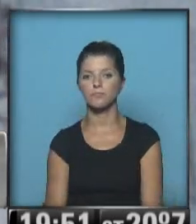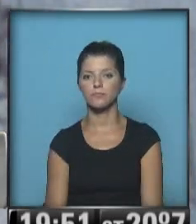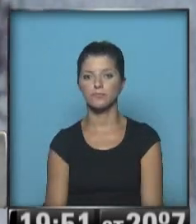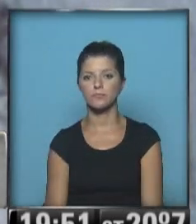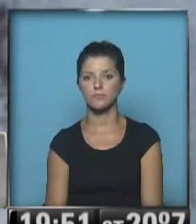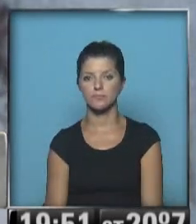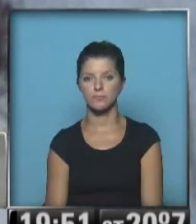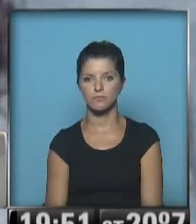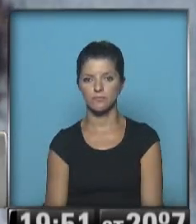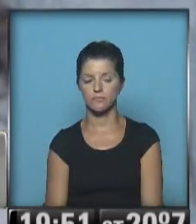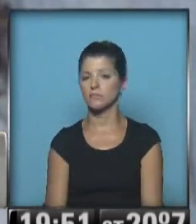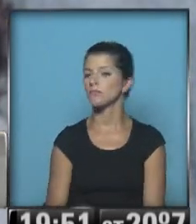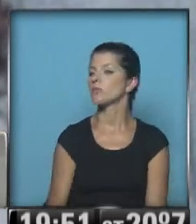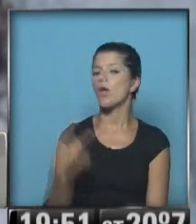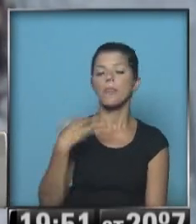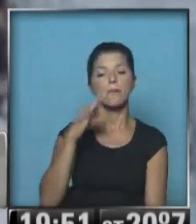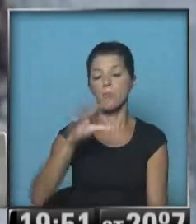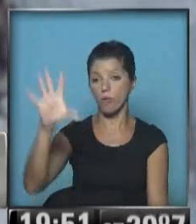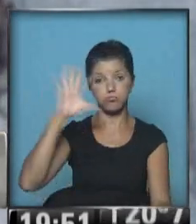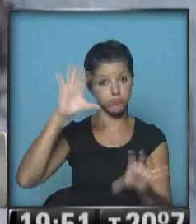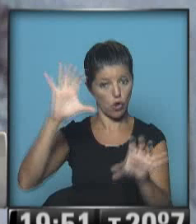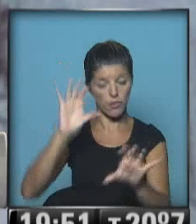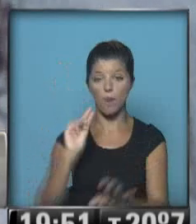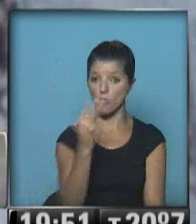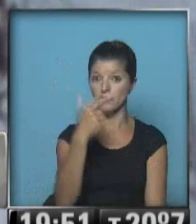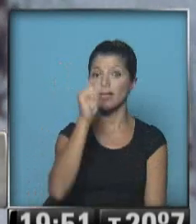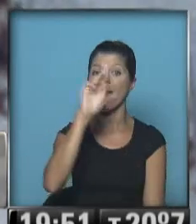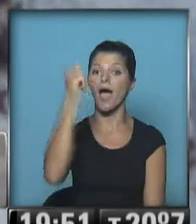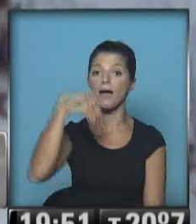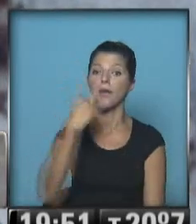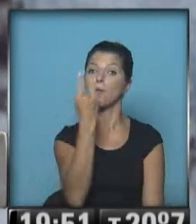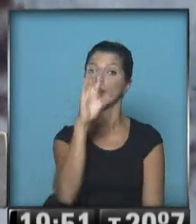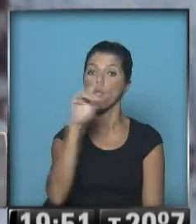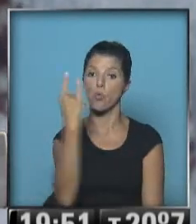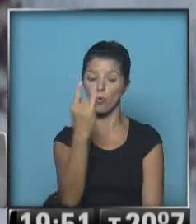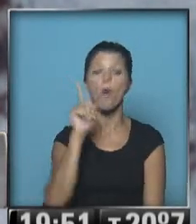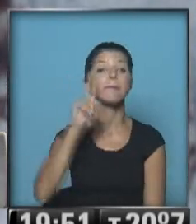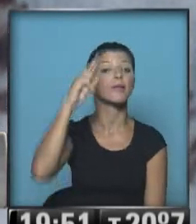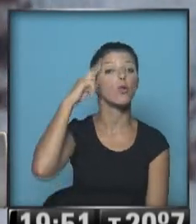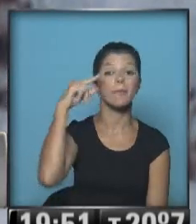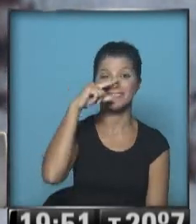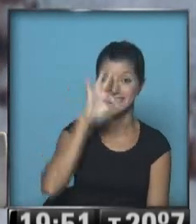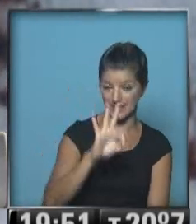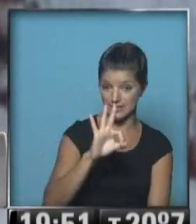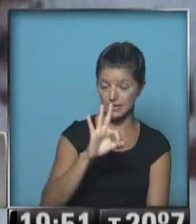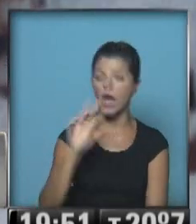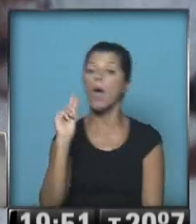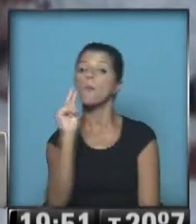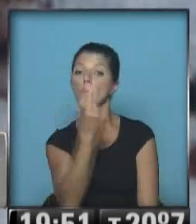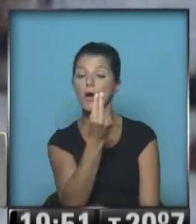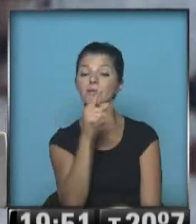Zamora no debemos olvidar la muerte del General aramburo en 1970 la muerte del